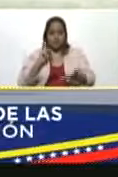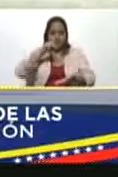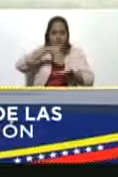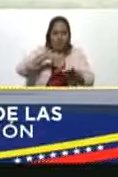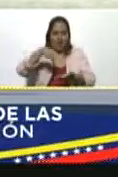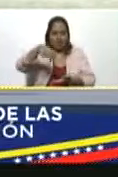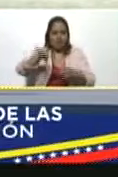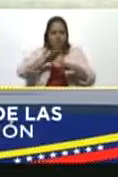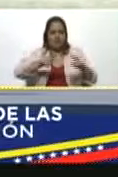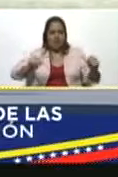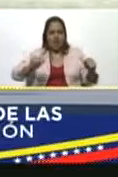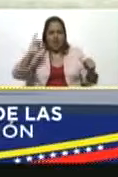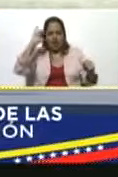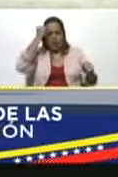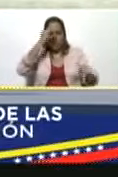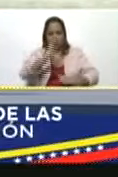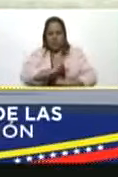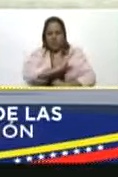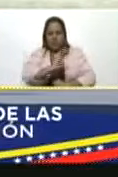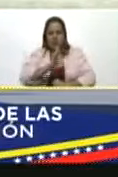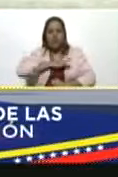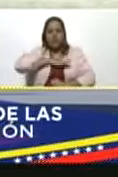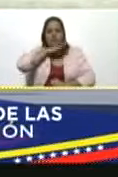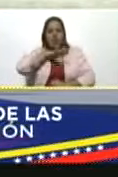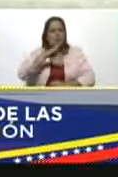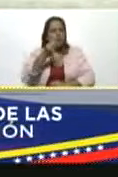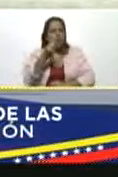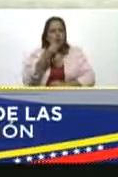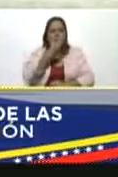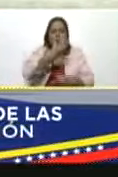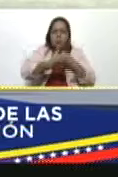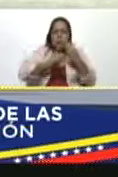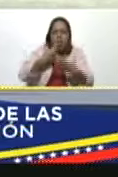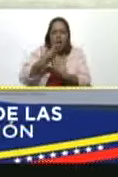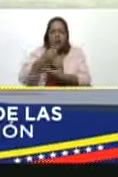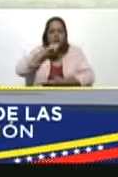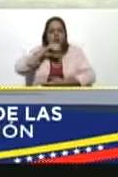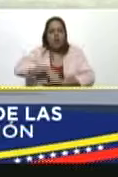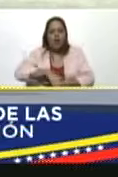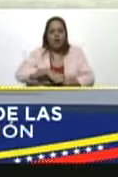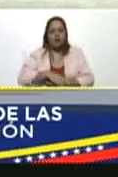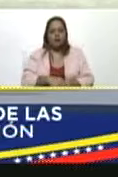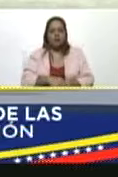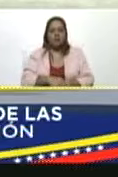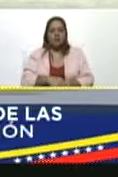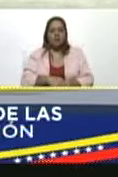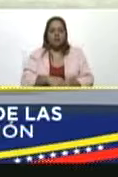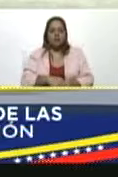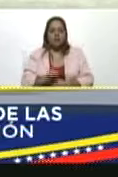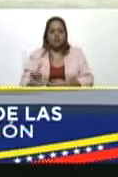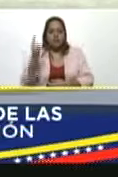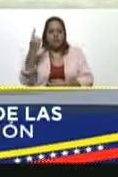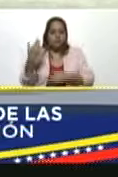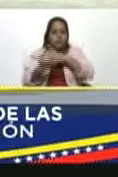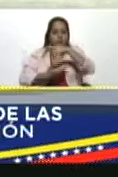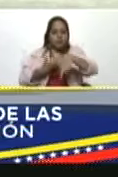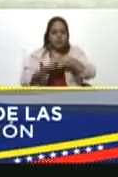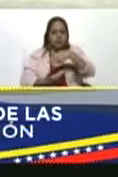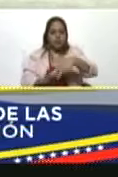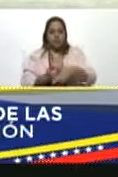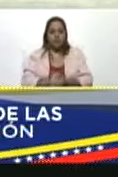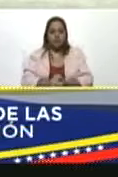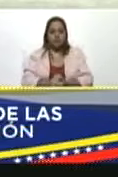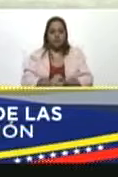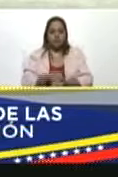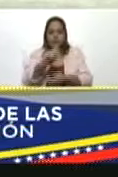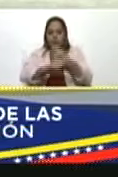bendita, llena de tanta hermosura, de tanta historia. La primera rebelión que se